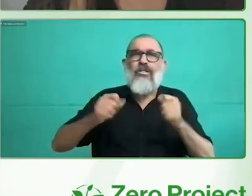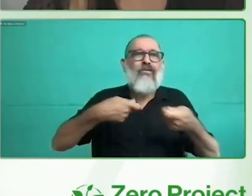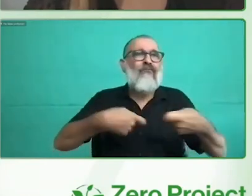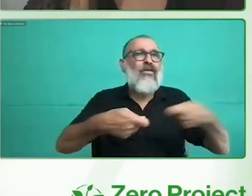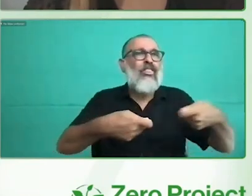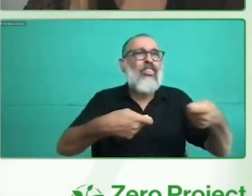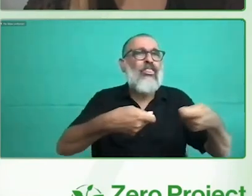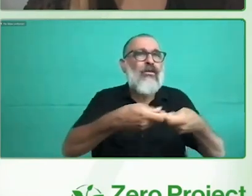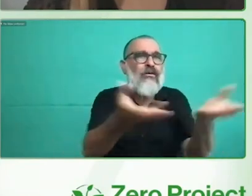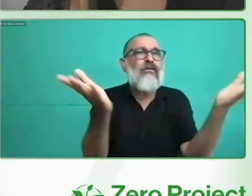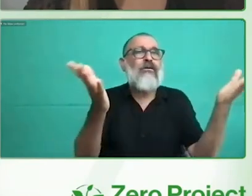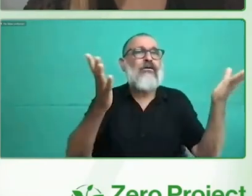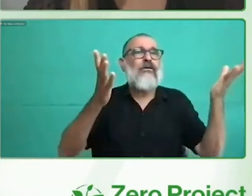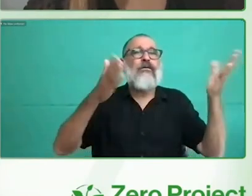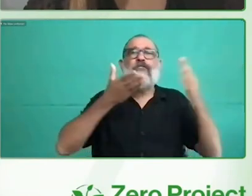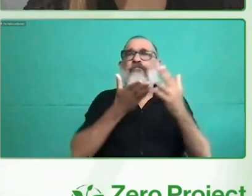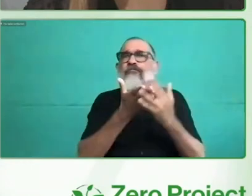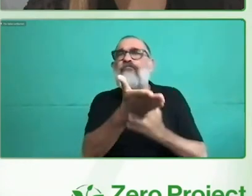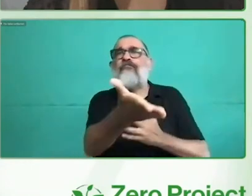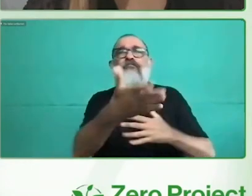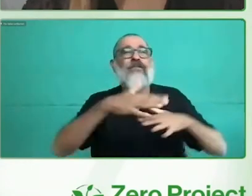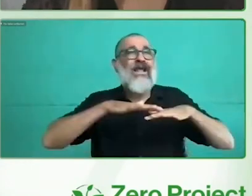como estas que acabo de mencionar.